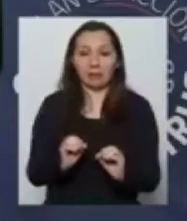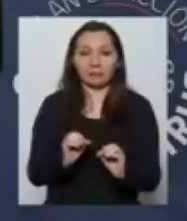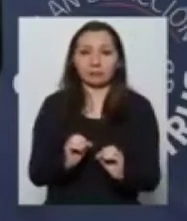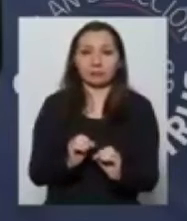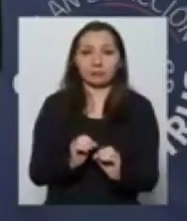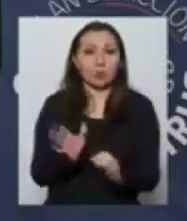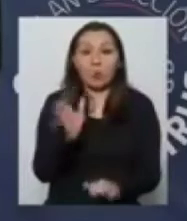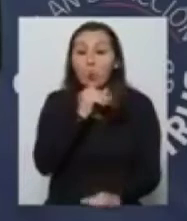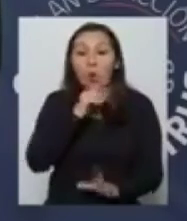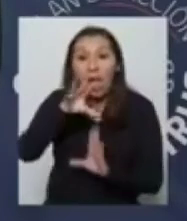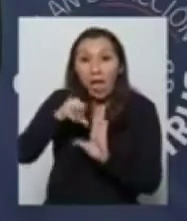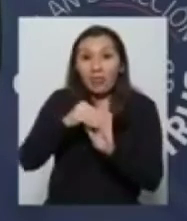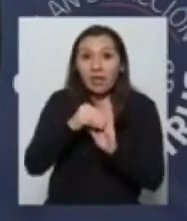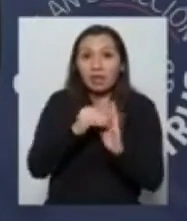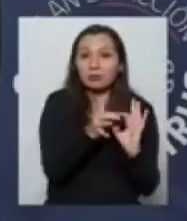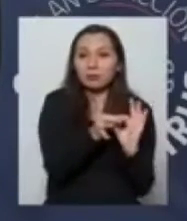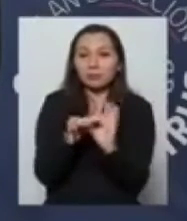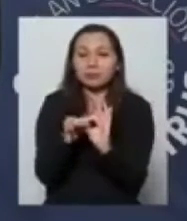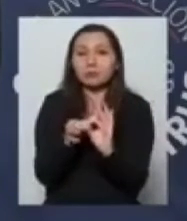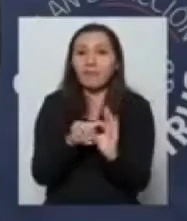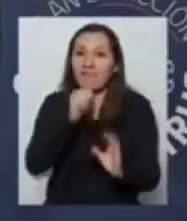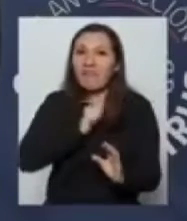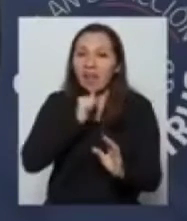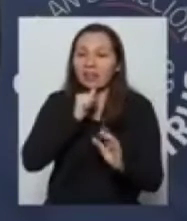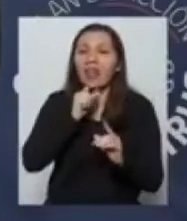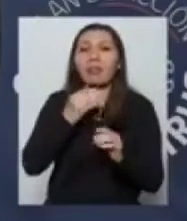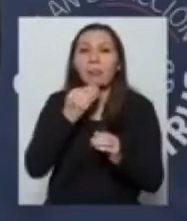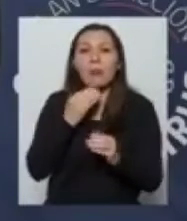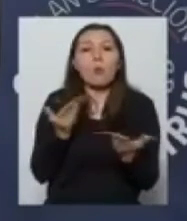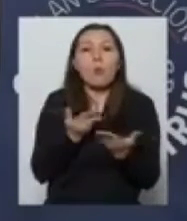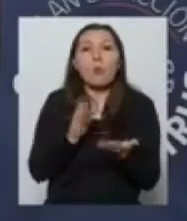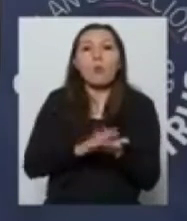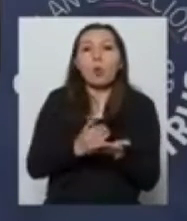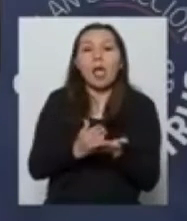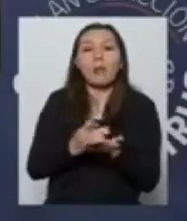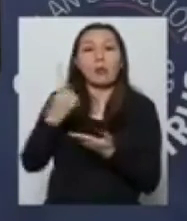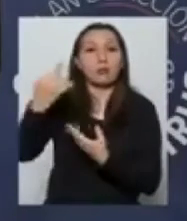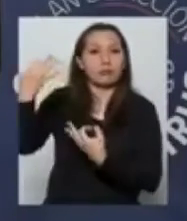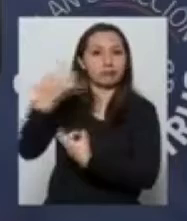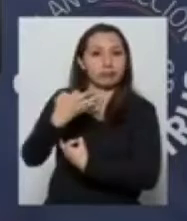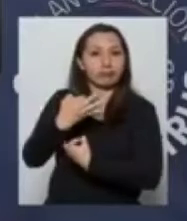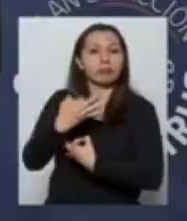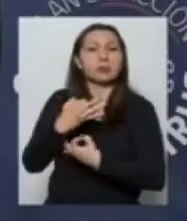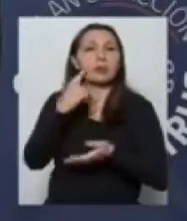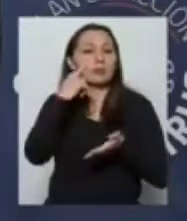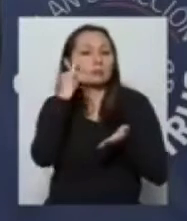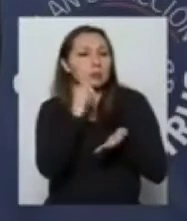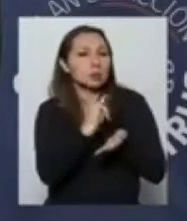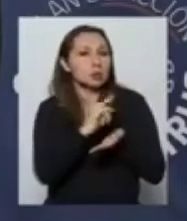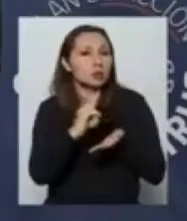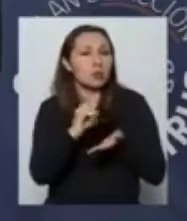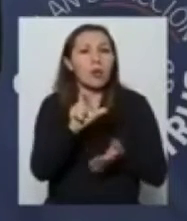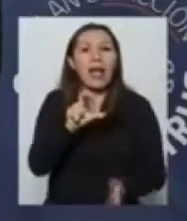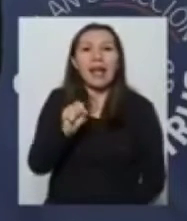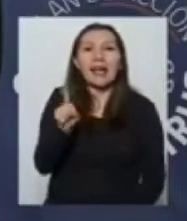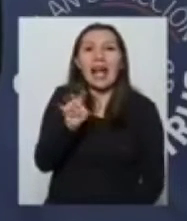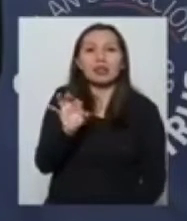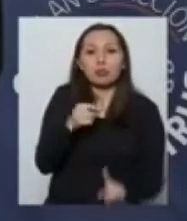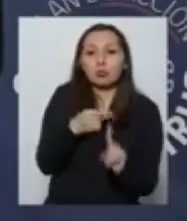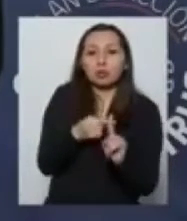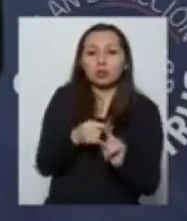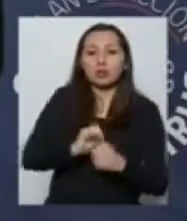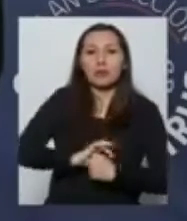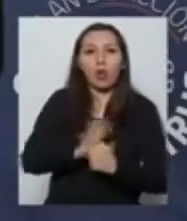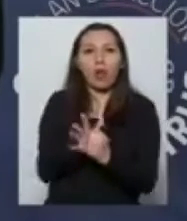No hemos incluido dentro de la definición todavía la recomendación de calificar como caso positivo